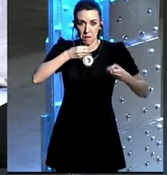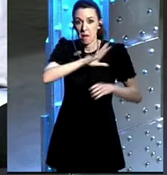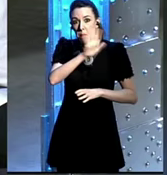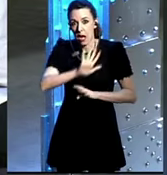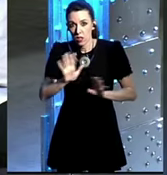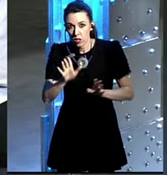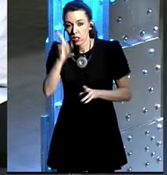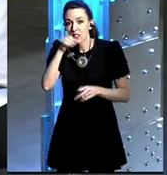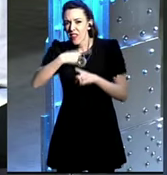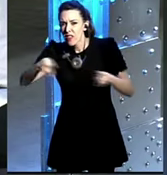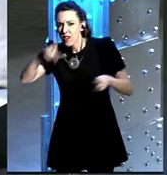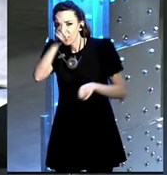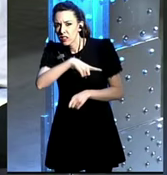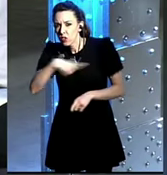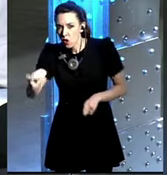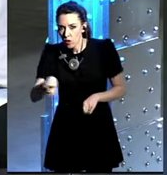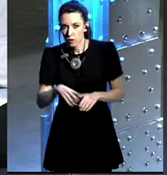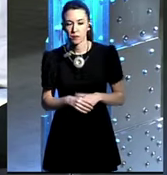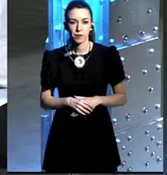aparentemente?